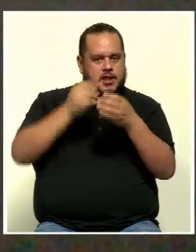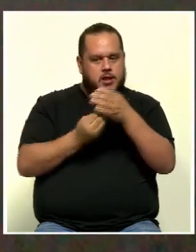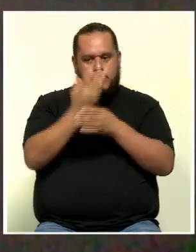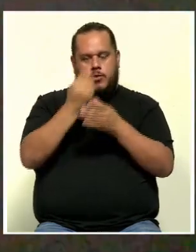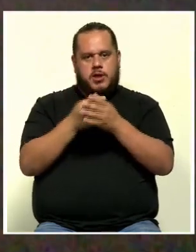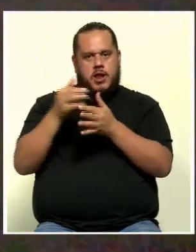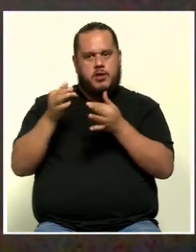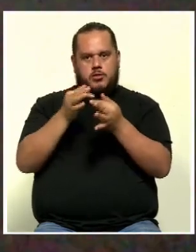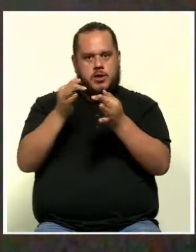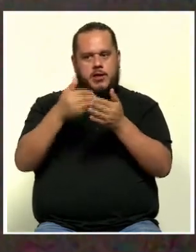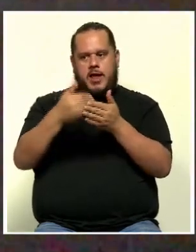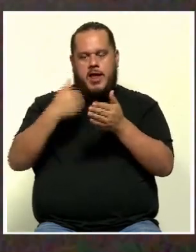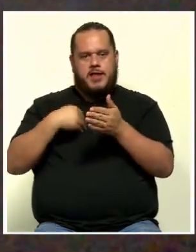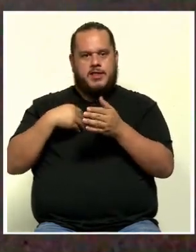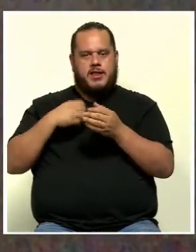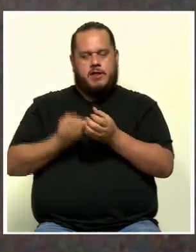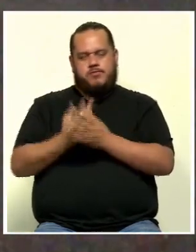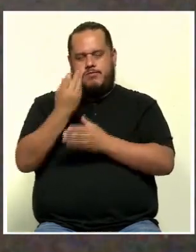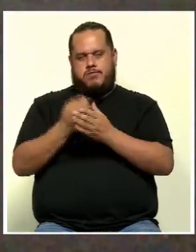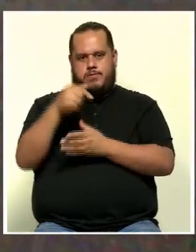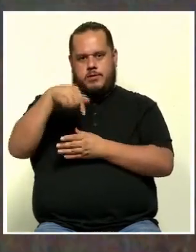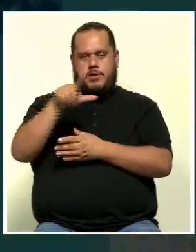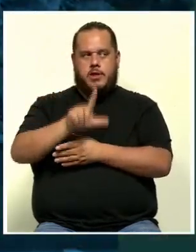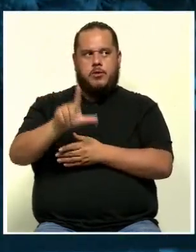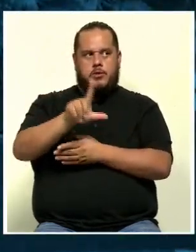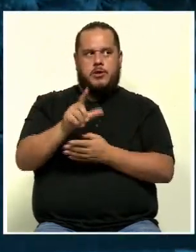las 2 erupciones de este lunes.